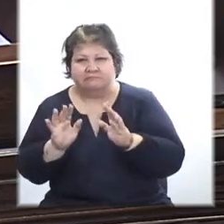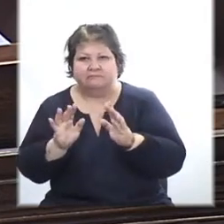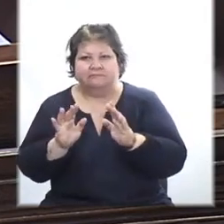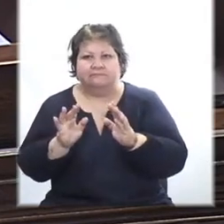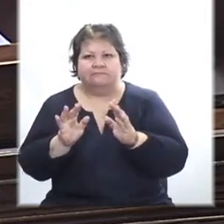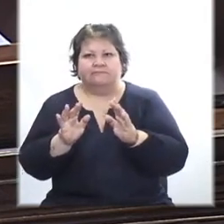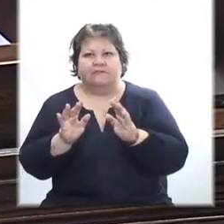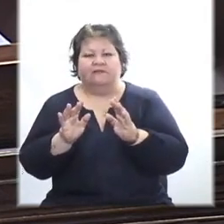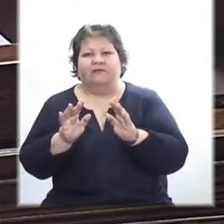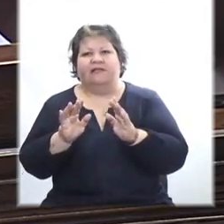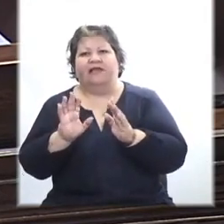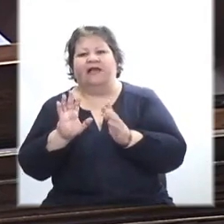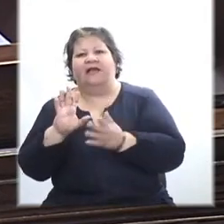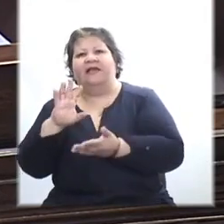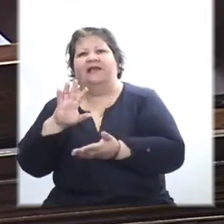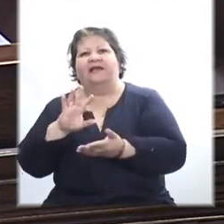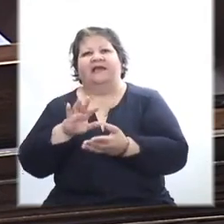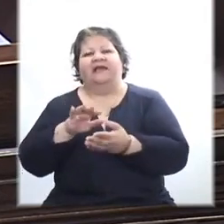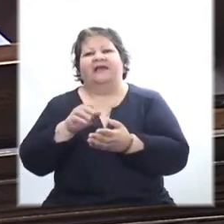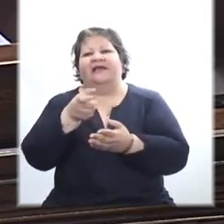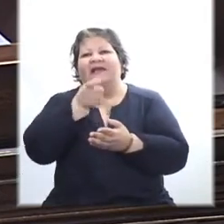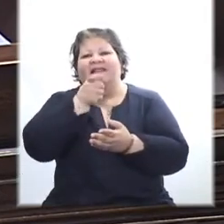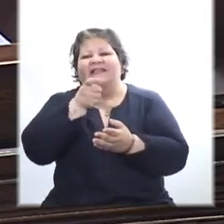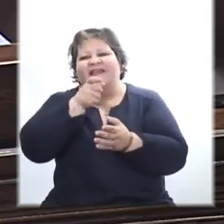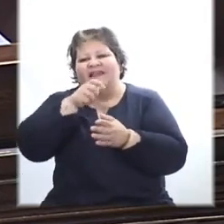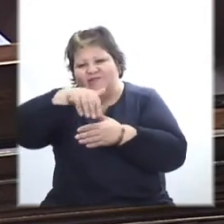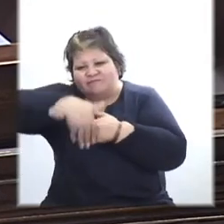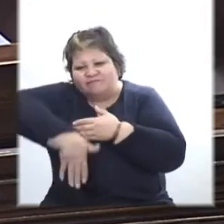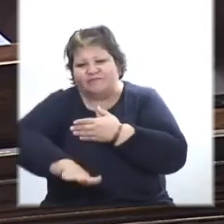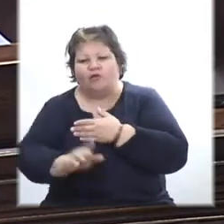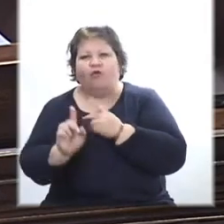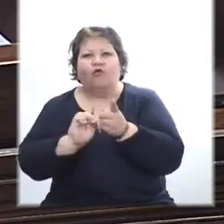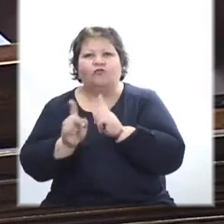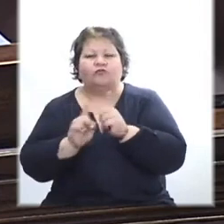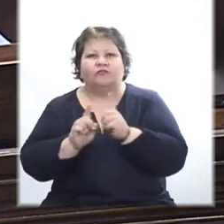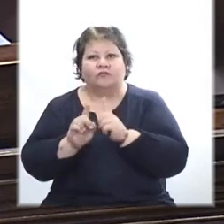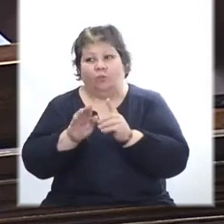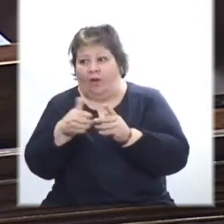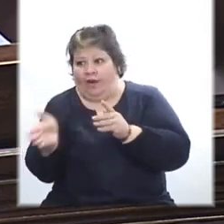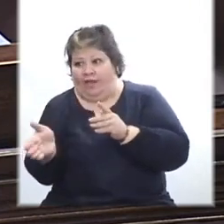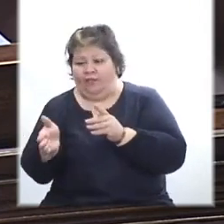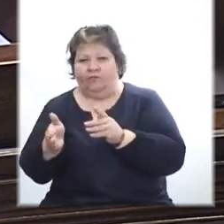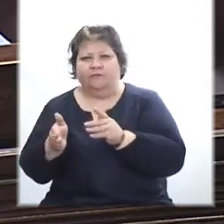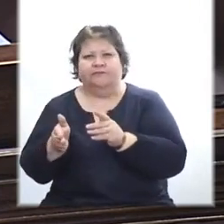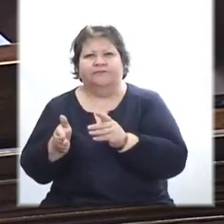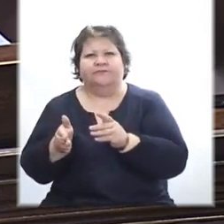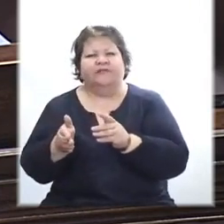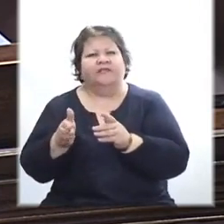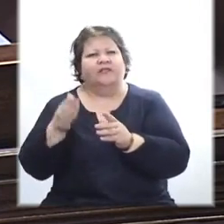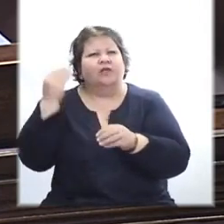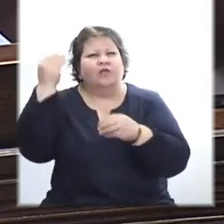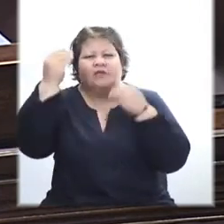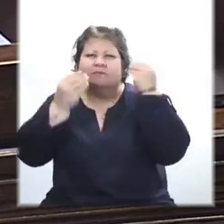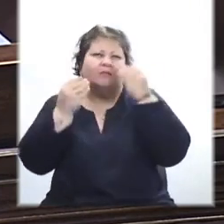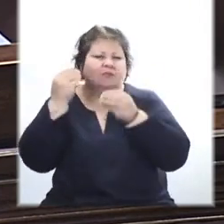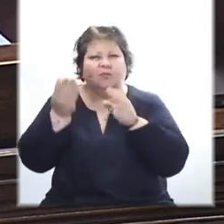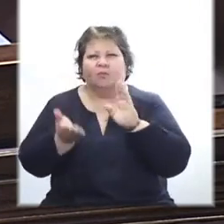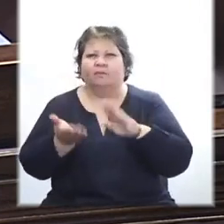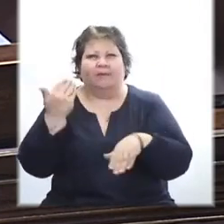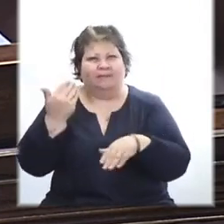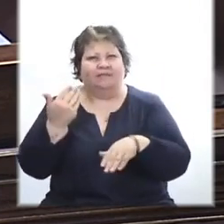de la cantera 11 o no de la cantera 11, de al lado. Pero lo que más me preocupa a mí es el tema de